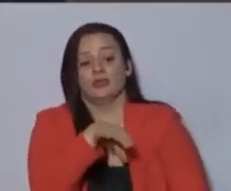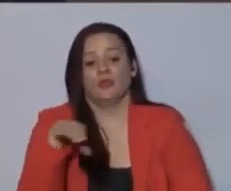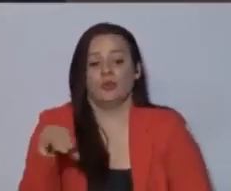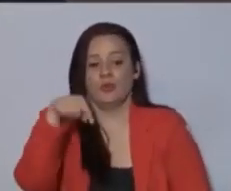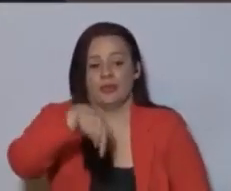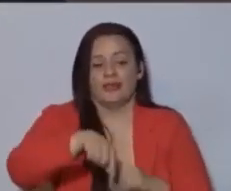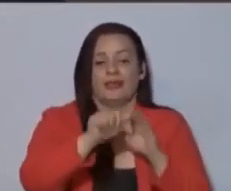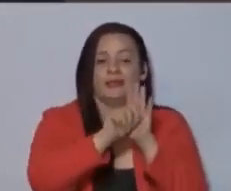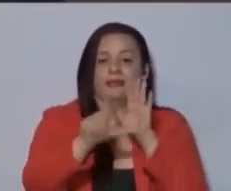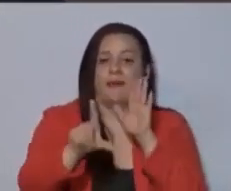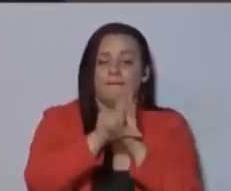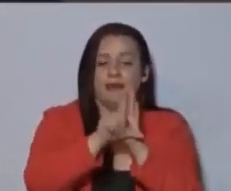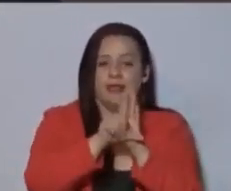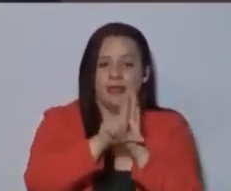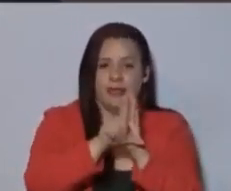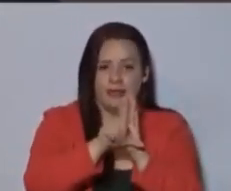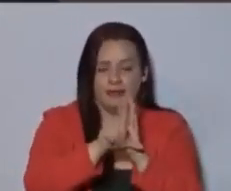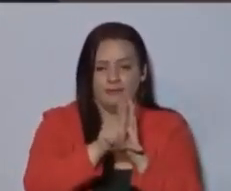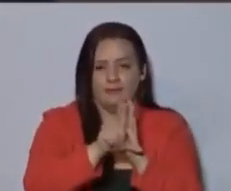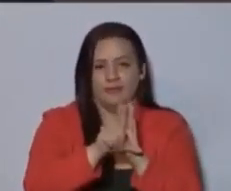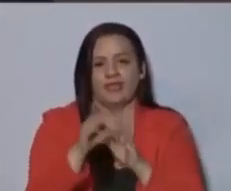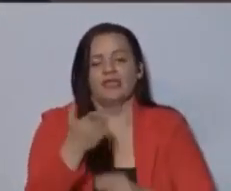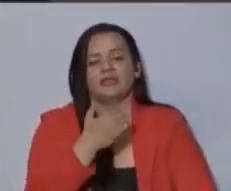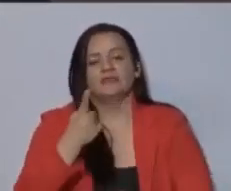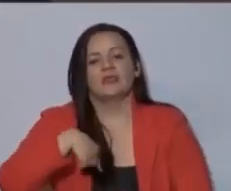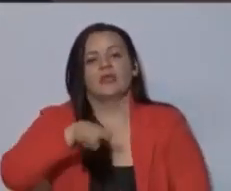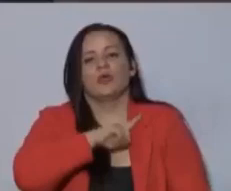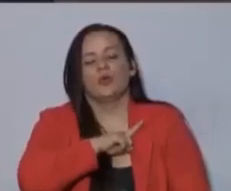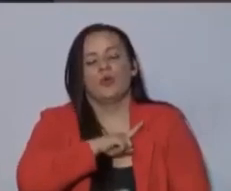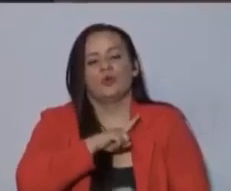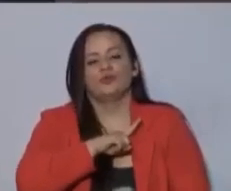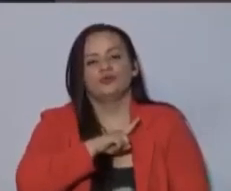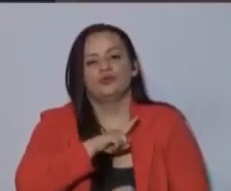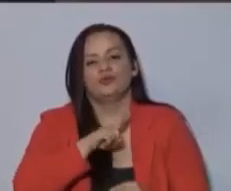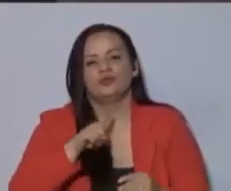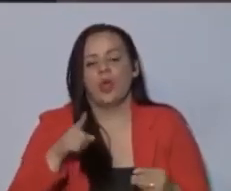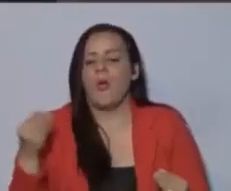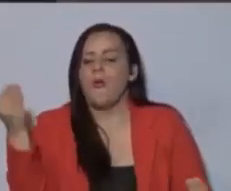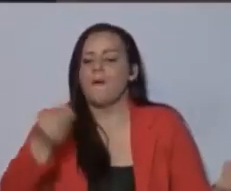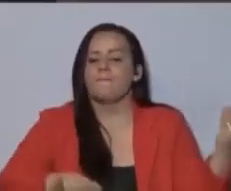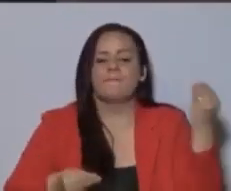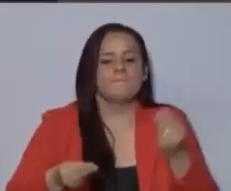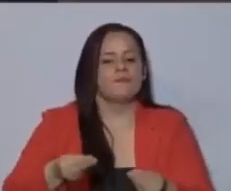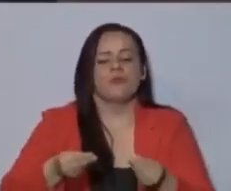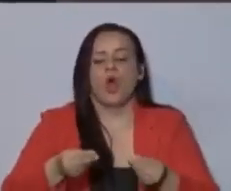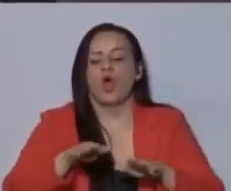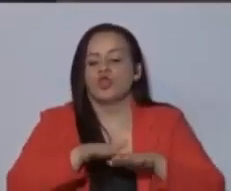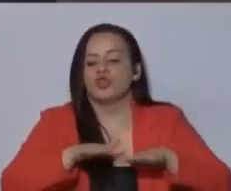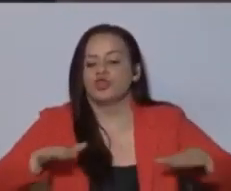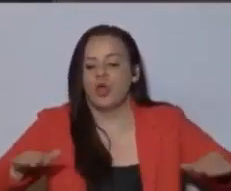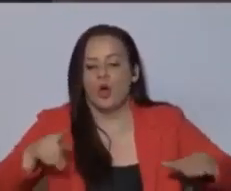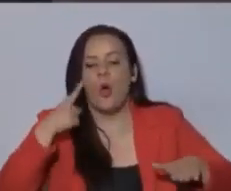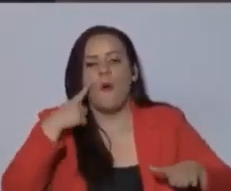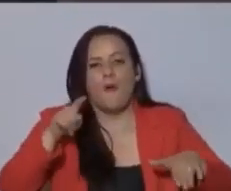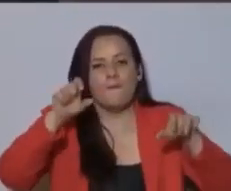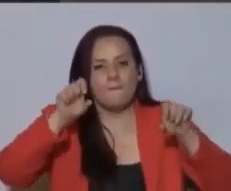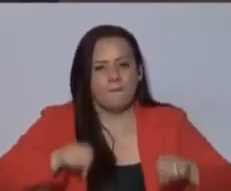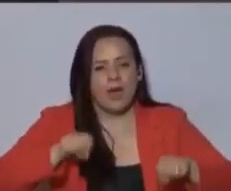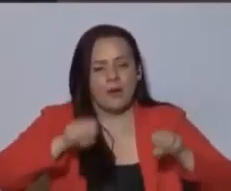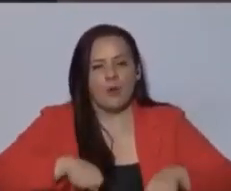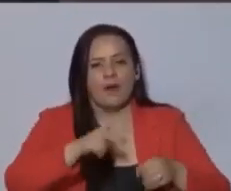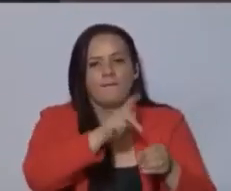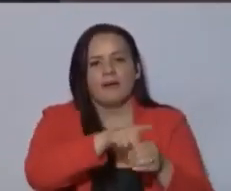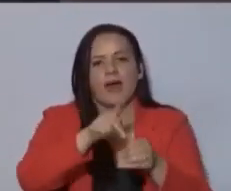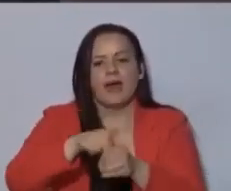Legislativa, es que nos pongan todas las cartas sobre la mesa para poder participar